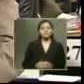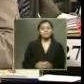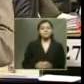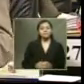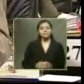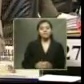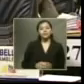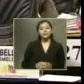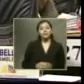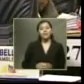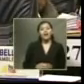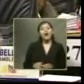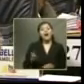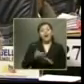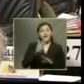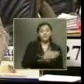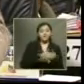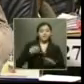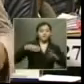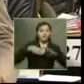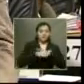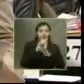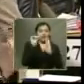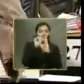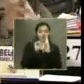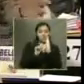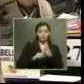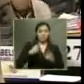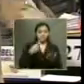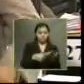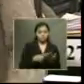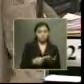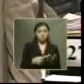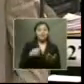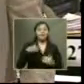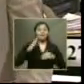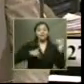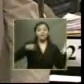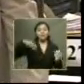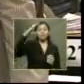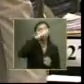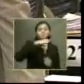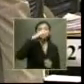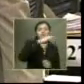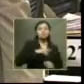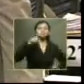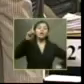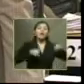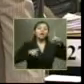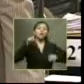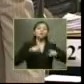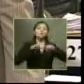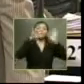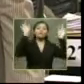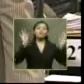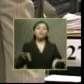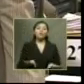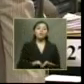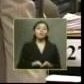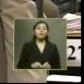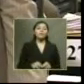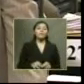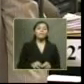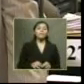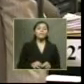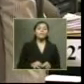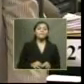Antes de entrar a analizar el articulado, señor presidente, yo quiero pedirle y que busquemos alguna fórmula. Ya